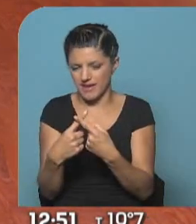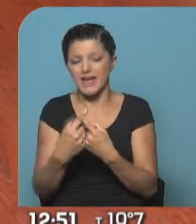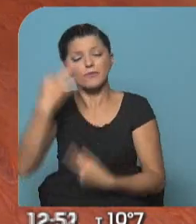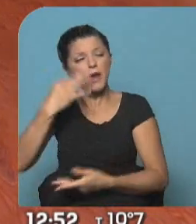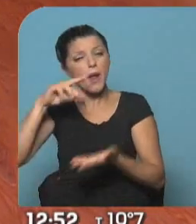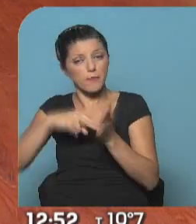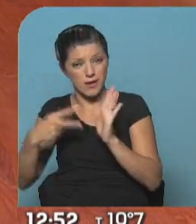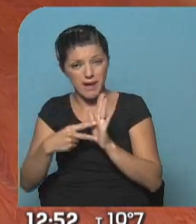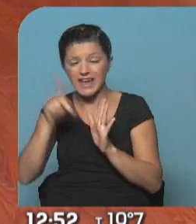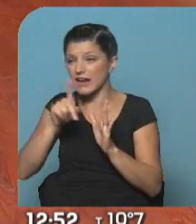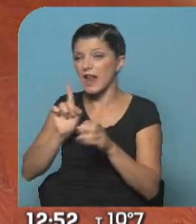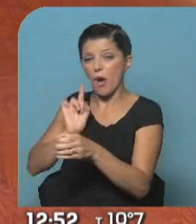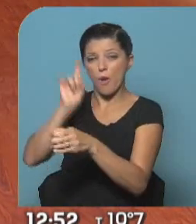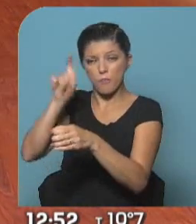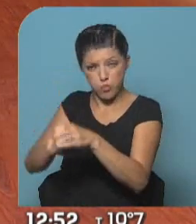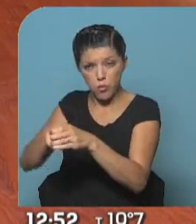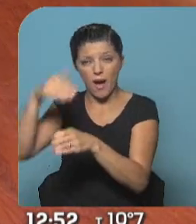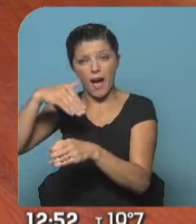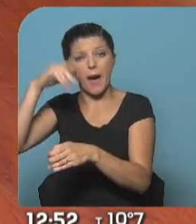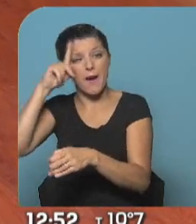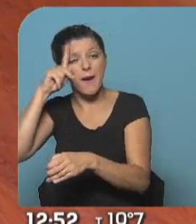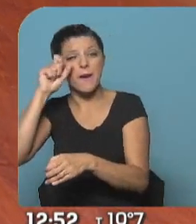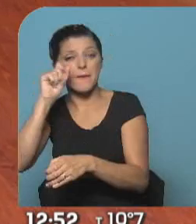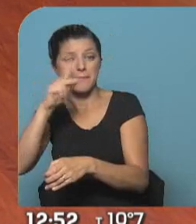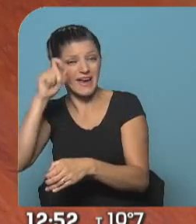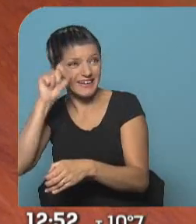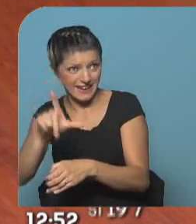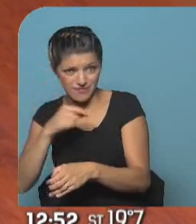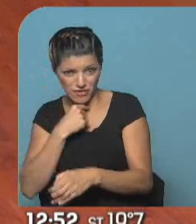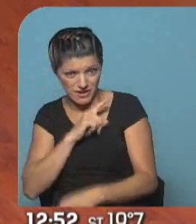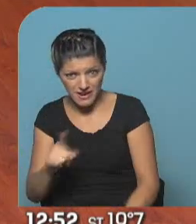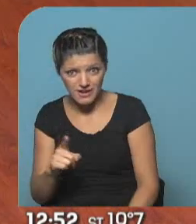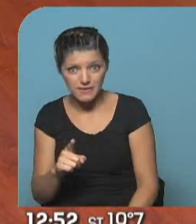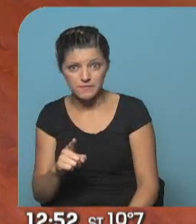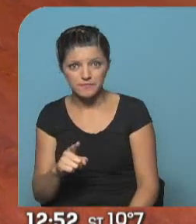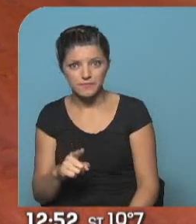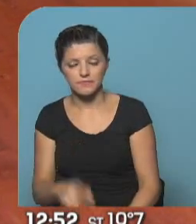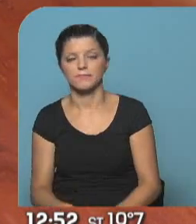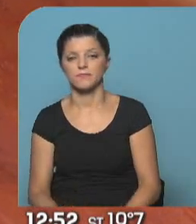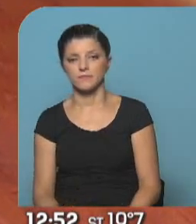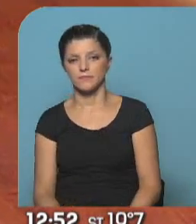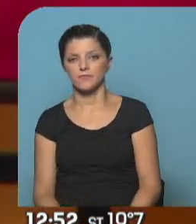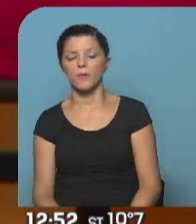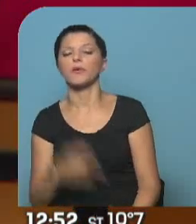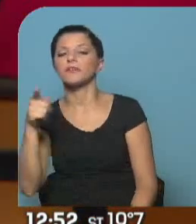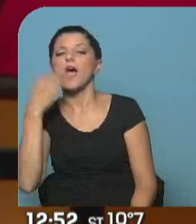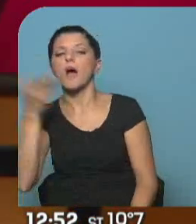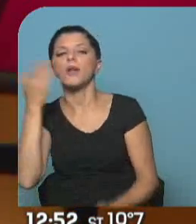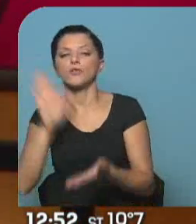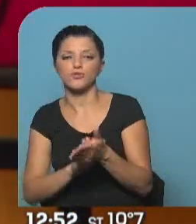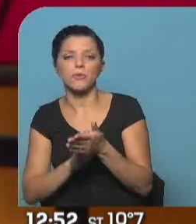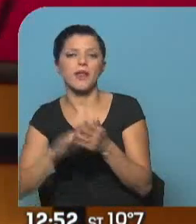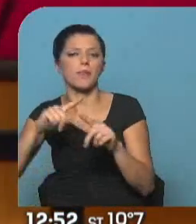realmente estar con Merkel porque saben que Merkel se los devora. Bueno, desideologiza todos los temas, ¿no? Se habla mucho de la